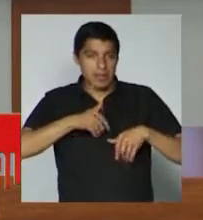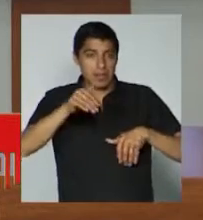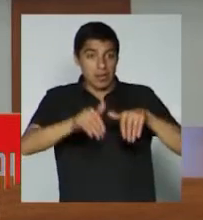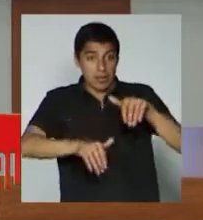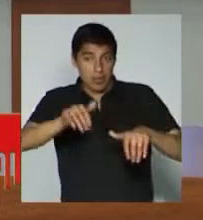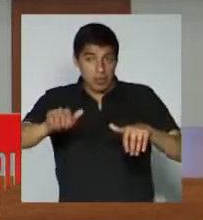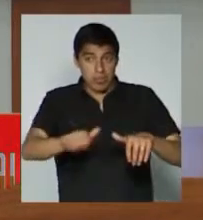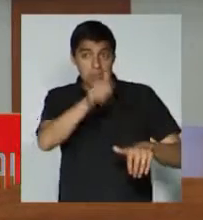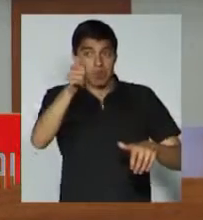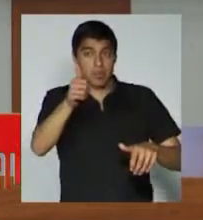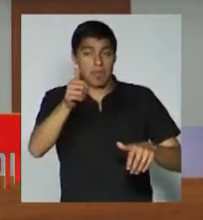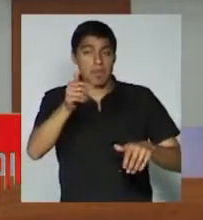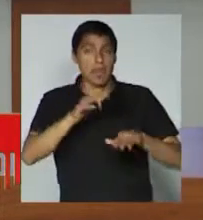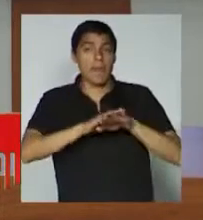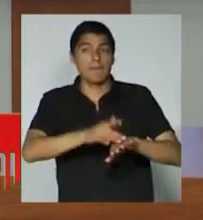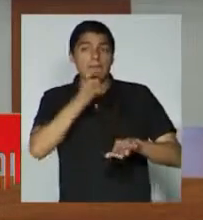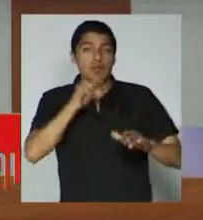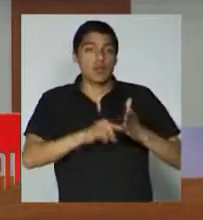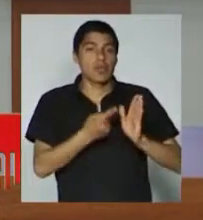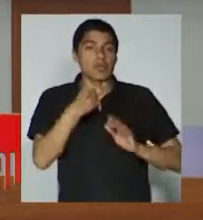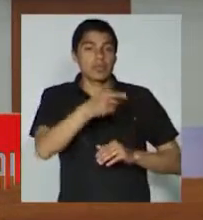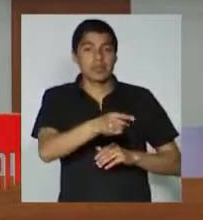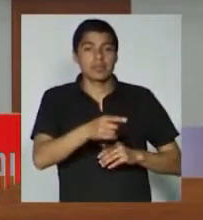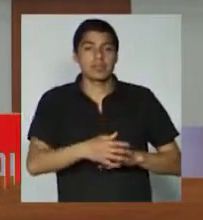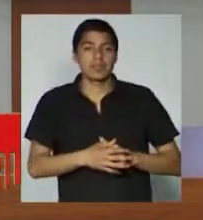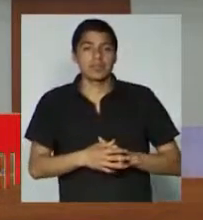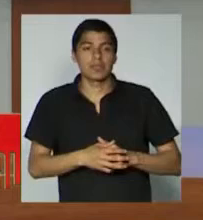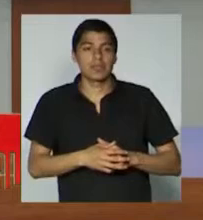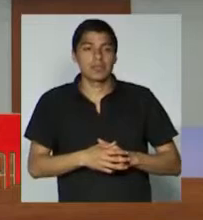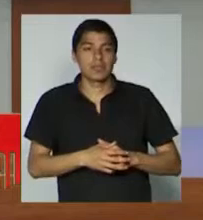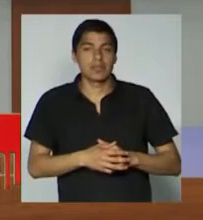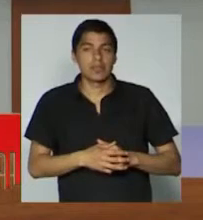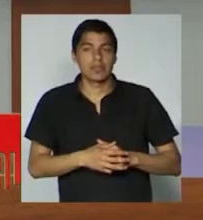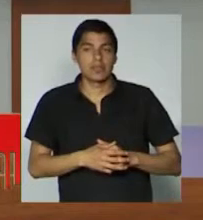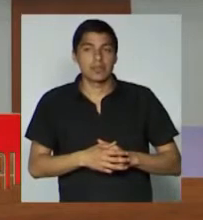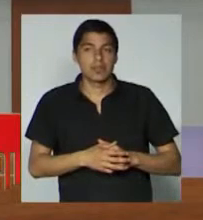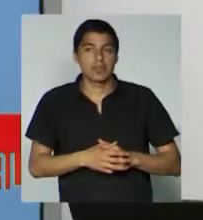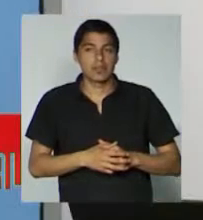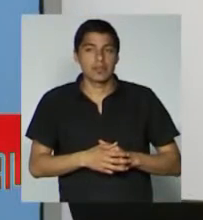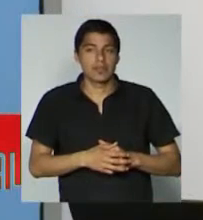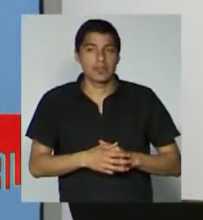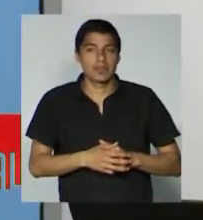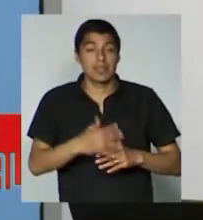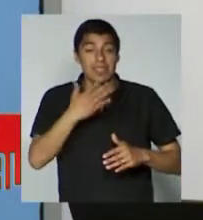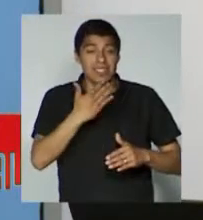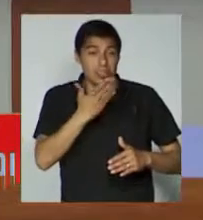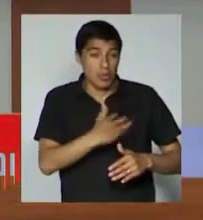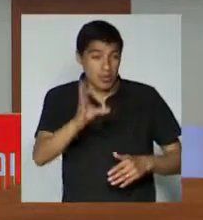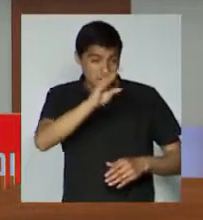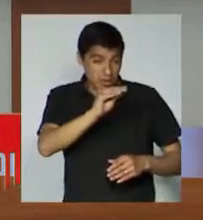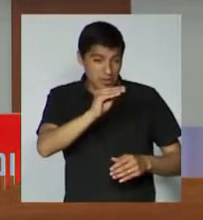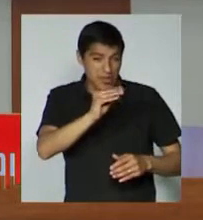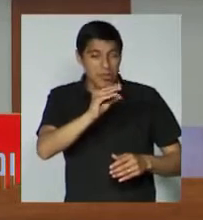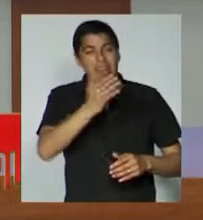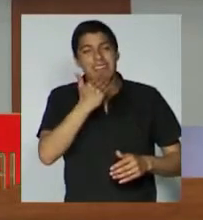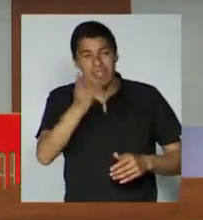algunos sectores importantes, sobre todo provincia de Buenos Aires. Del último momento. En último momento, sí, sobre el último momento. Quique, gracias y buenas noches. No, gracias a